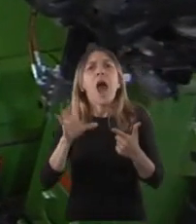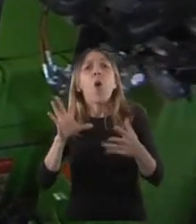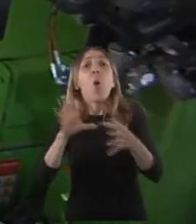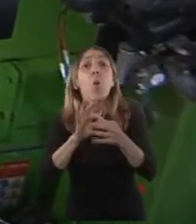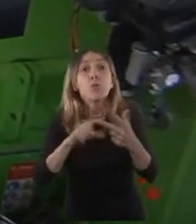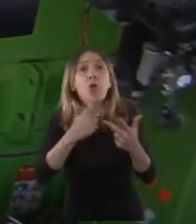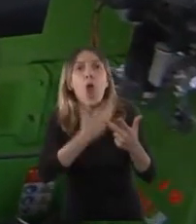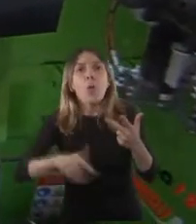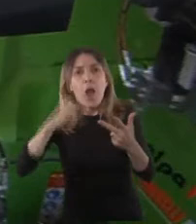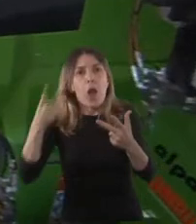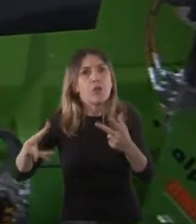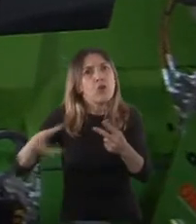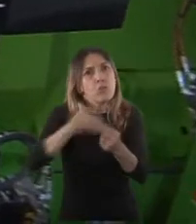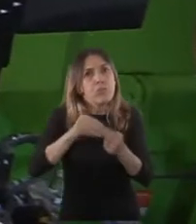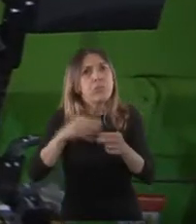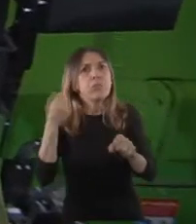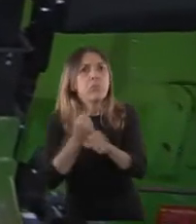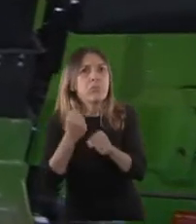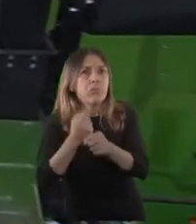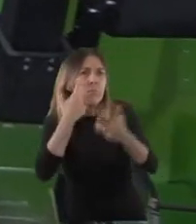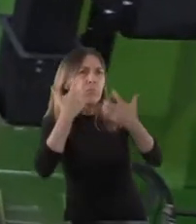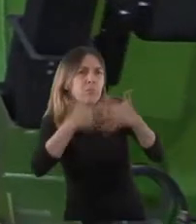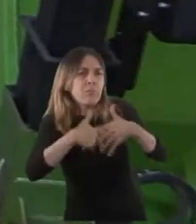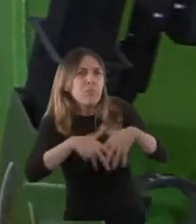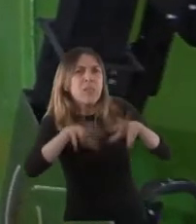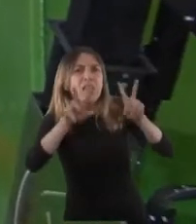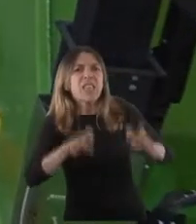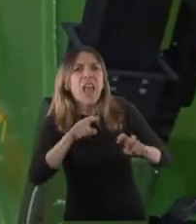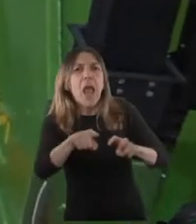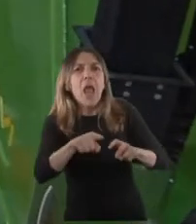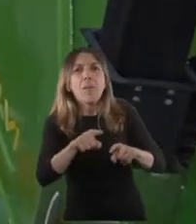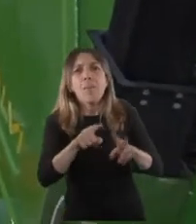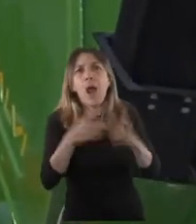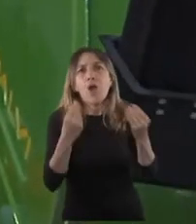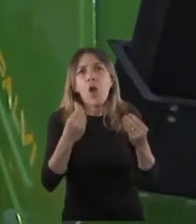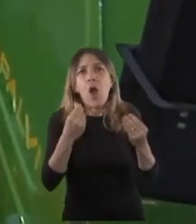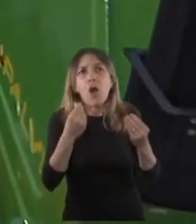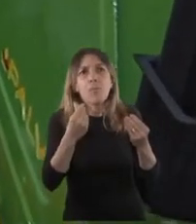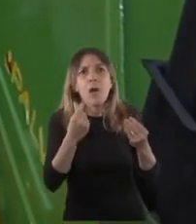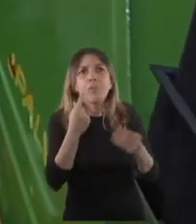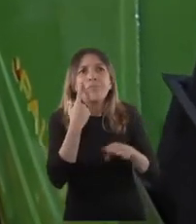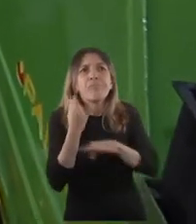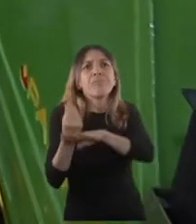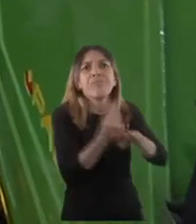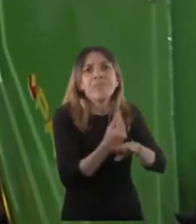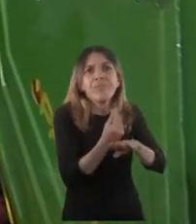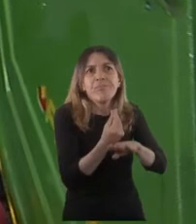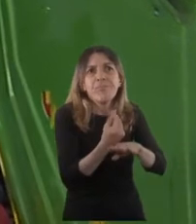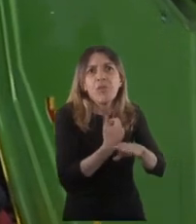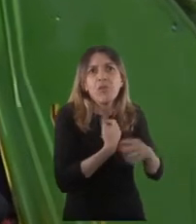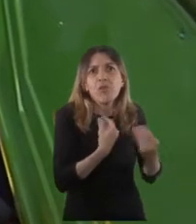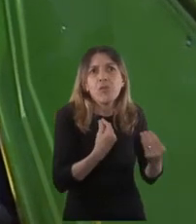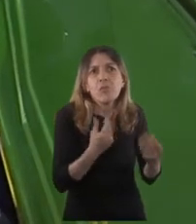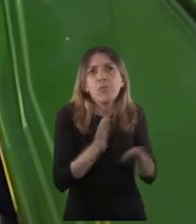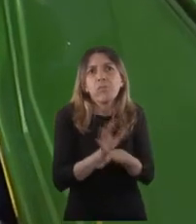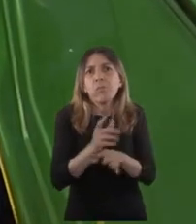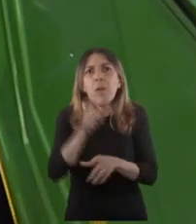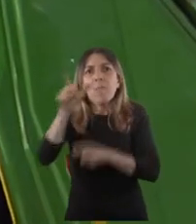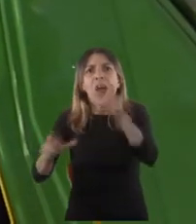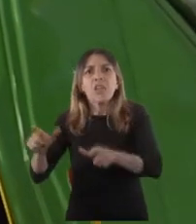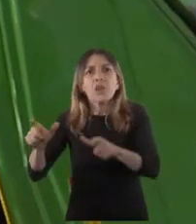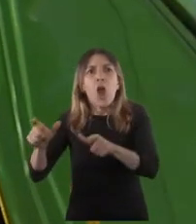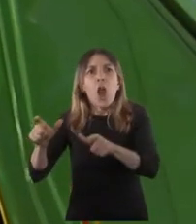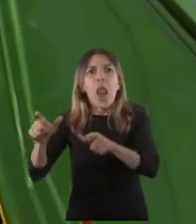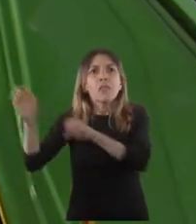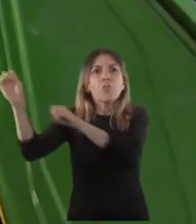están trabajando también en el tema de habitacional, que mucha gente no ha podido venir a